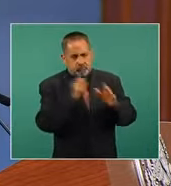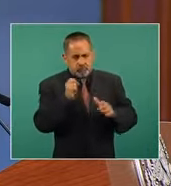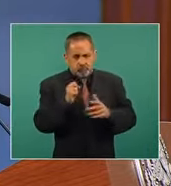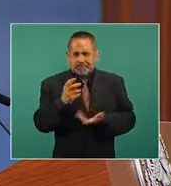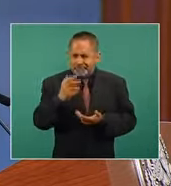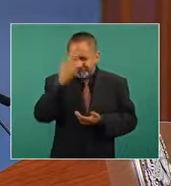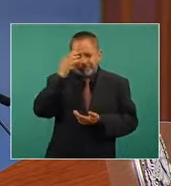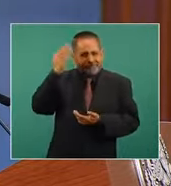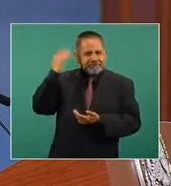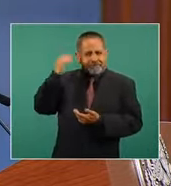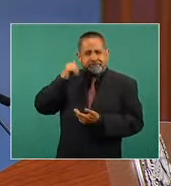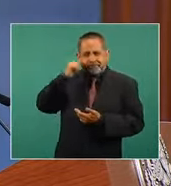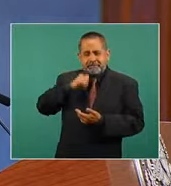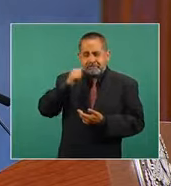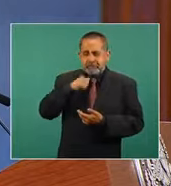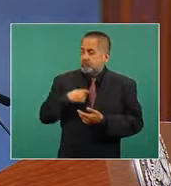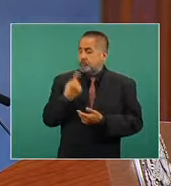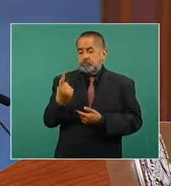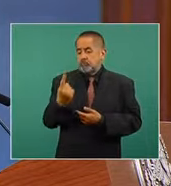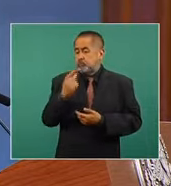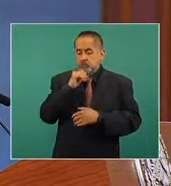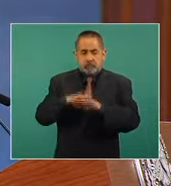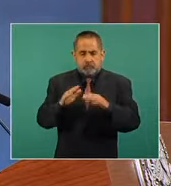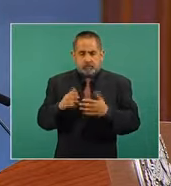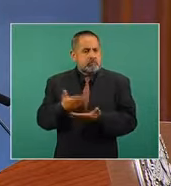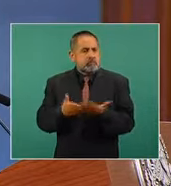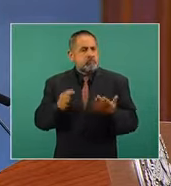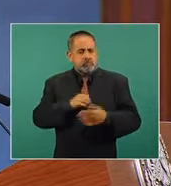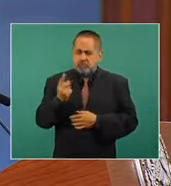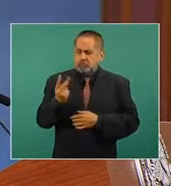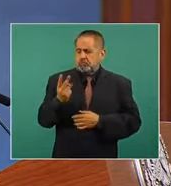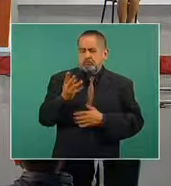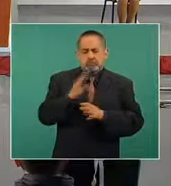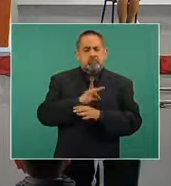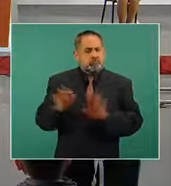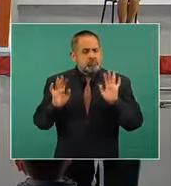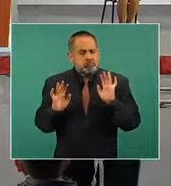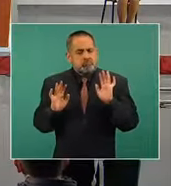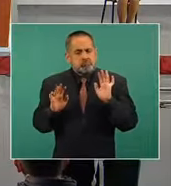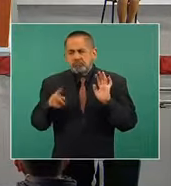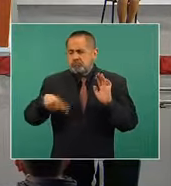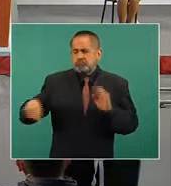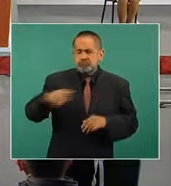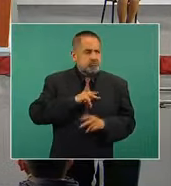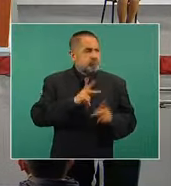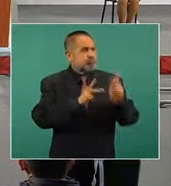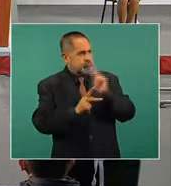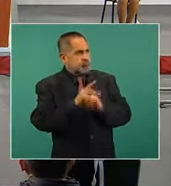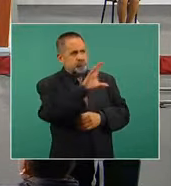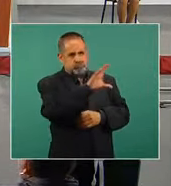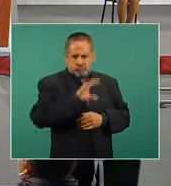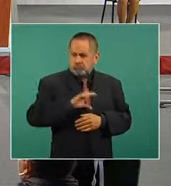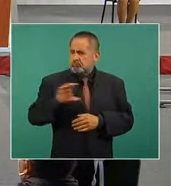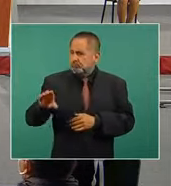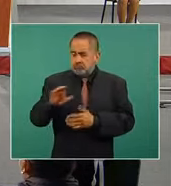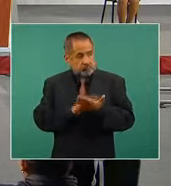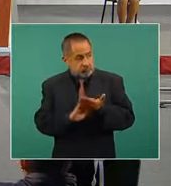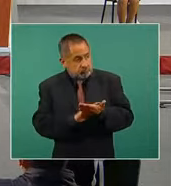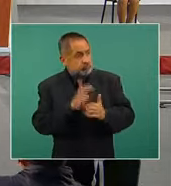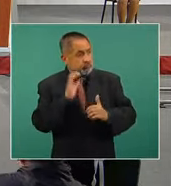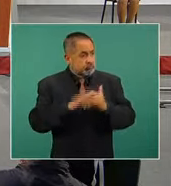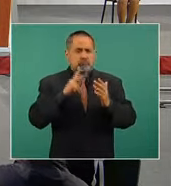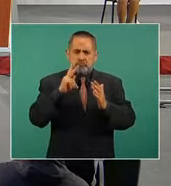hacer por fuerza de ley, cofinanciado con la banca. Ahora va a haber un esquema donde se puede trabajar con la banca, pero se puede trabajar